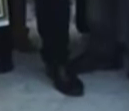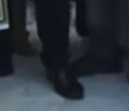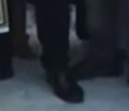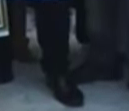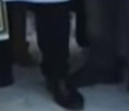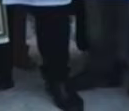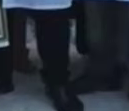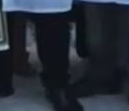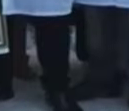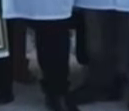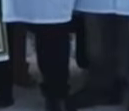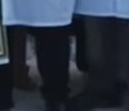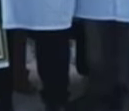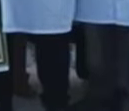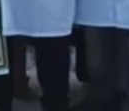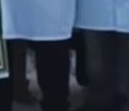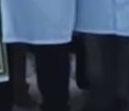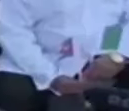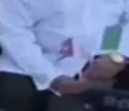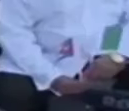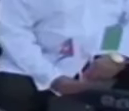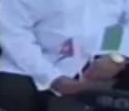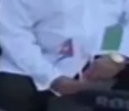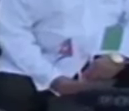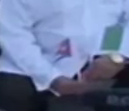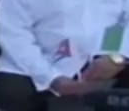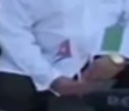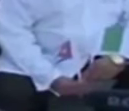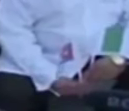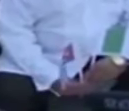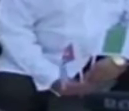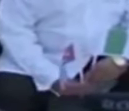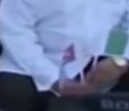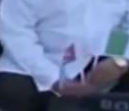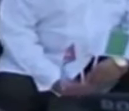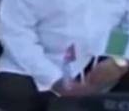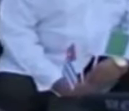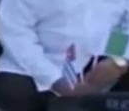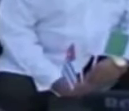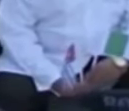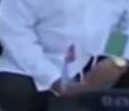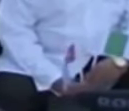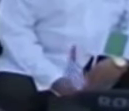al que hicimos silencio de sinrazones